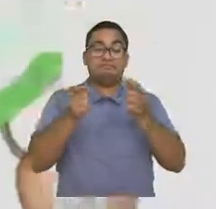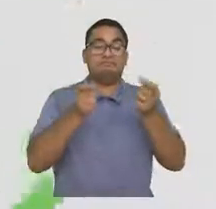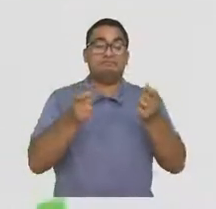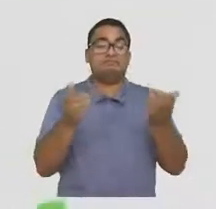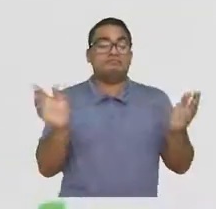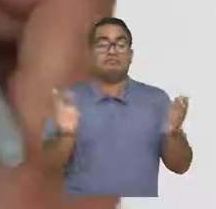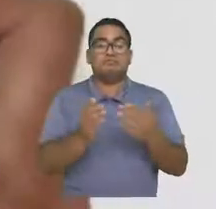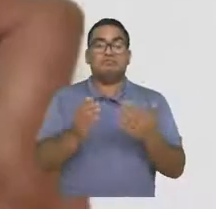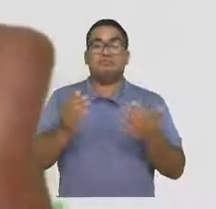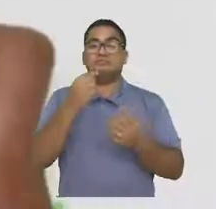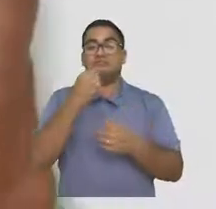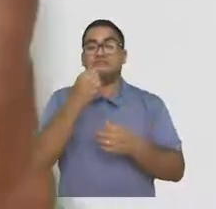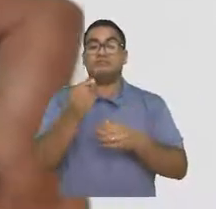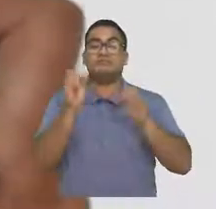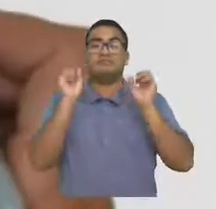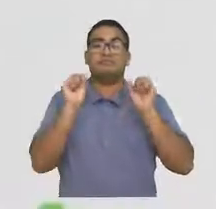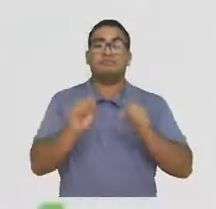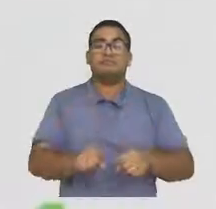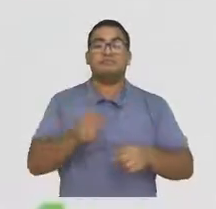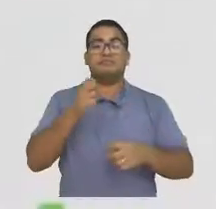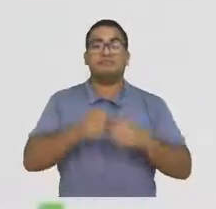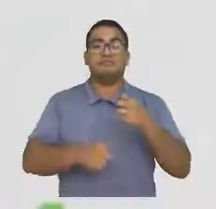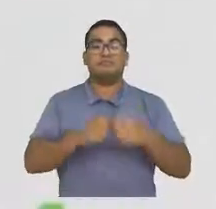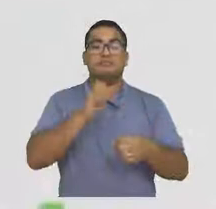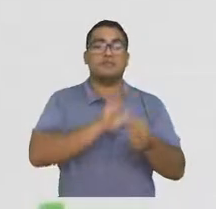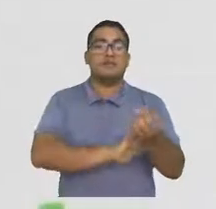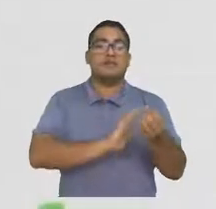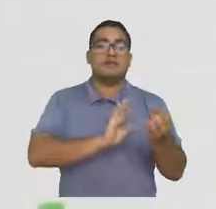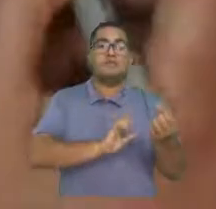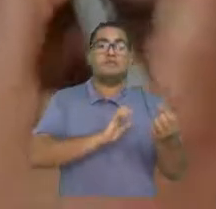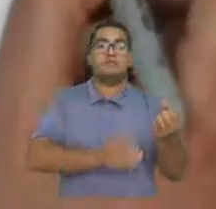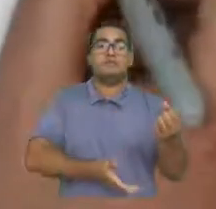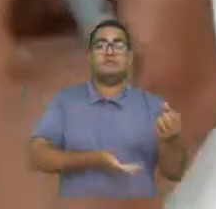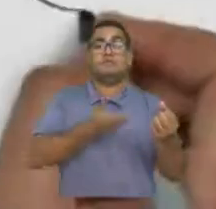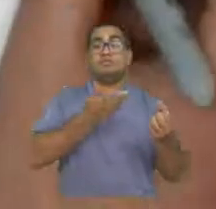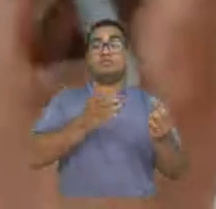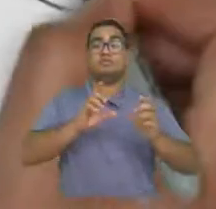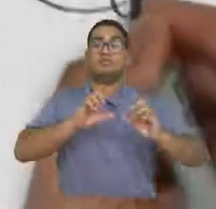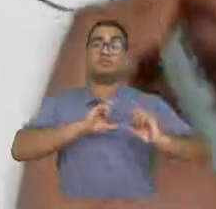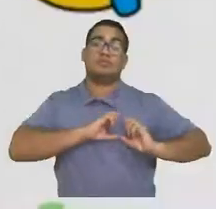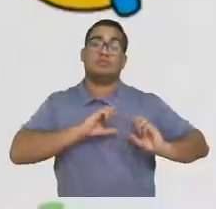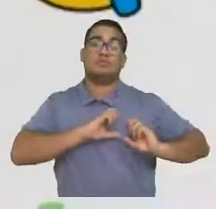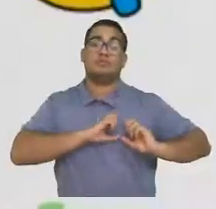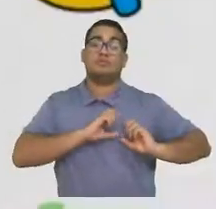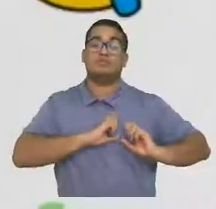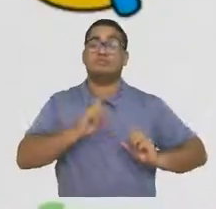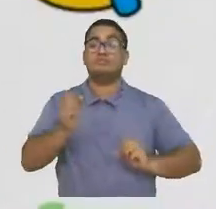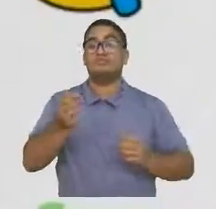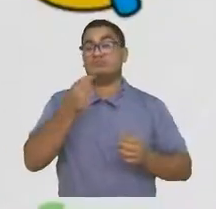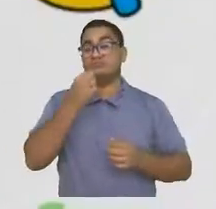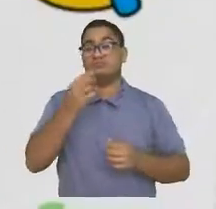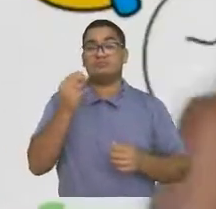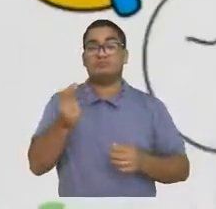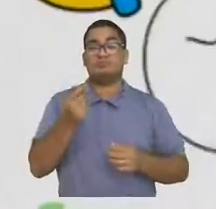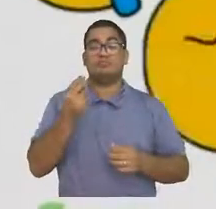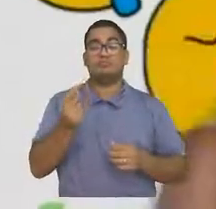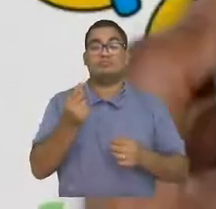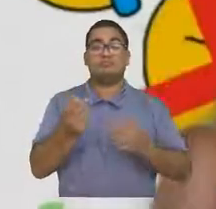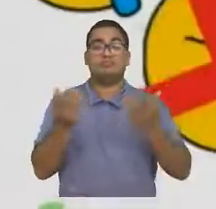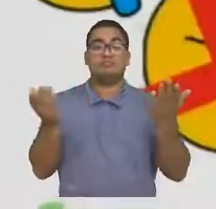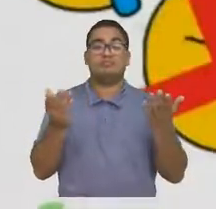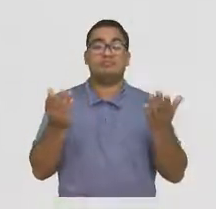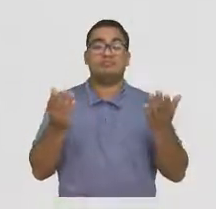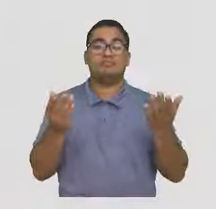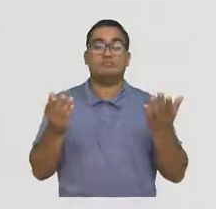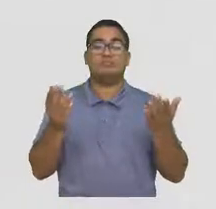pueden venir problemas de hipertensión. Porque el corazón late más fuerte con la adrenalina, los vasos